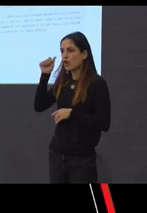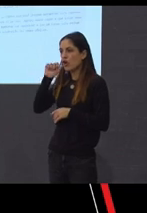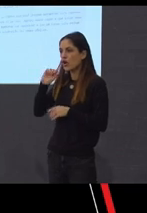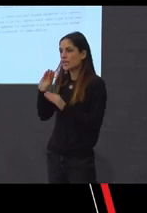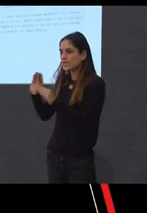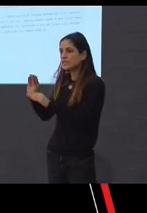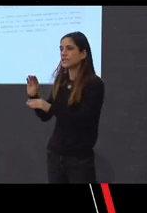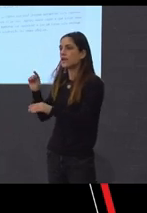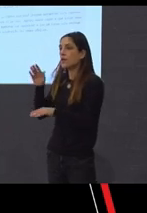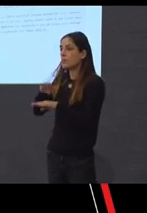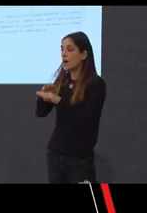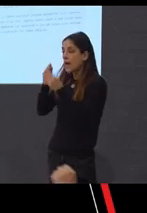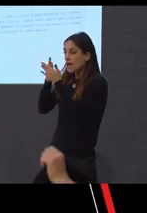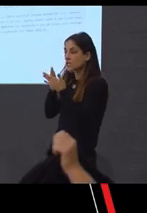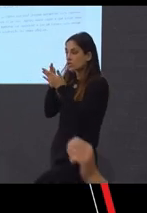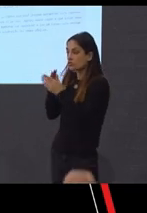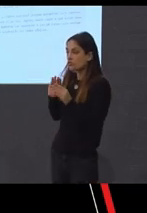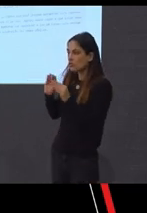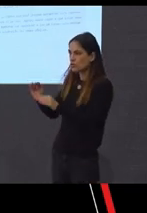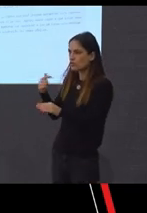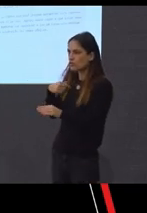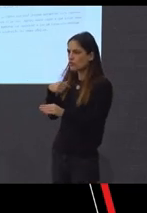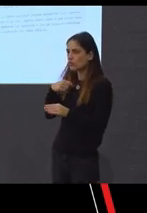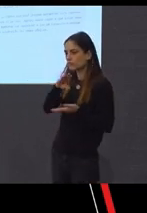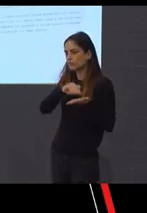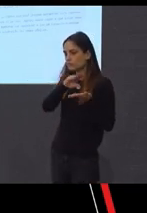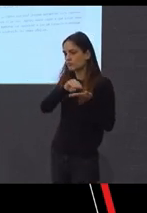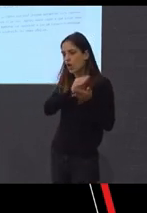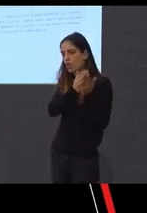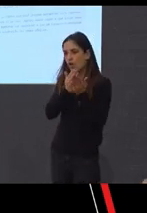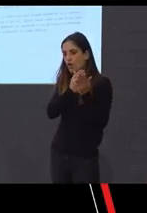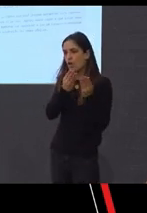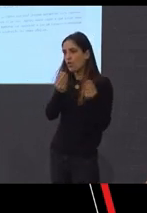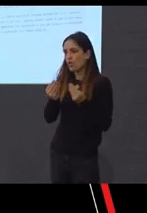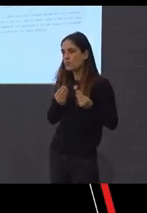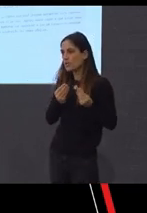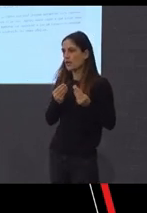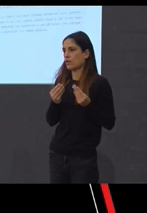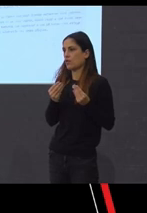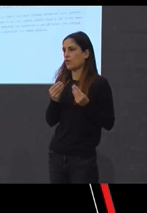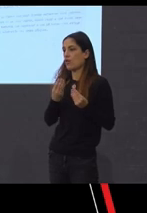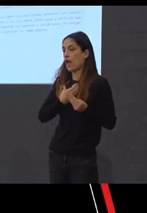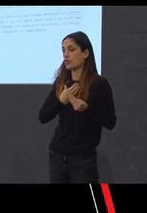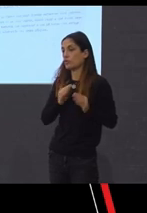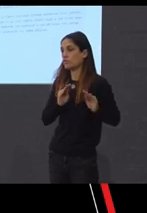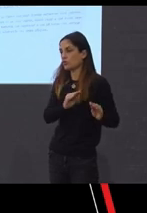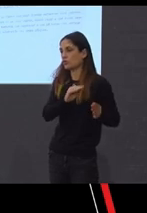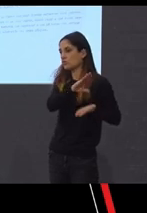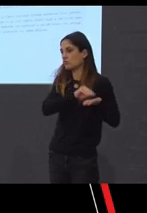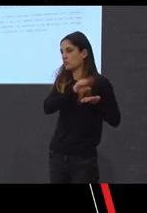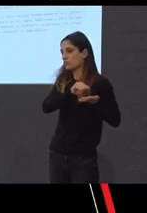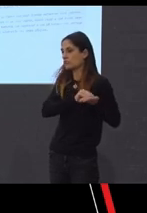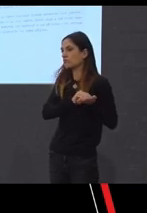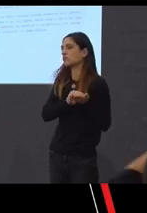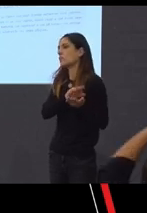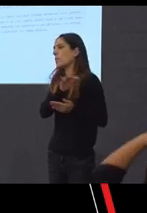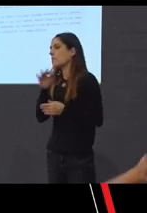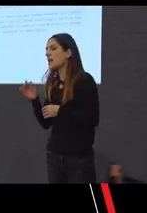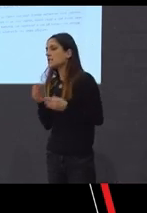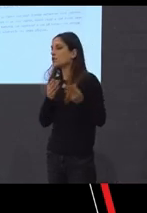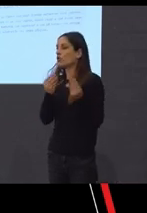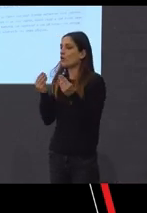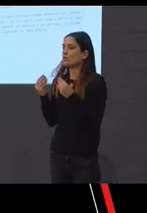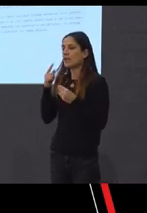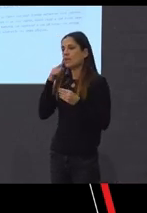Para o seu estudio, pois, empreguei documentación como esta, documentación dos propios concellos e documentación de